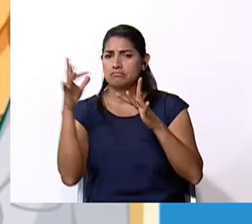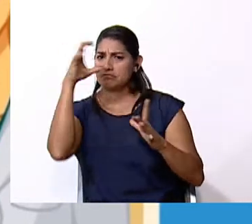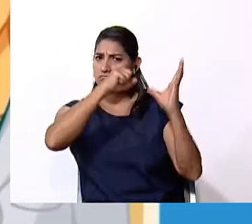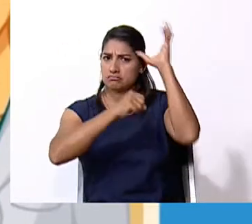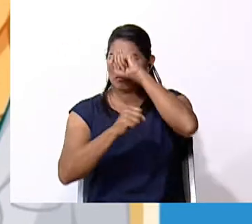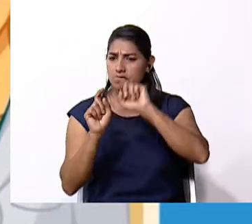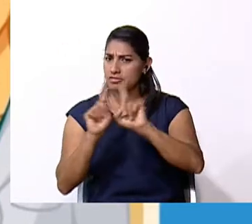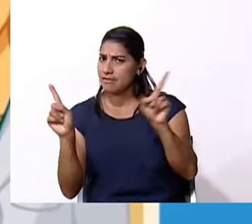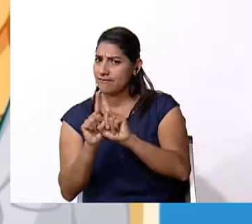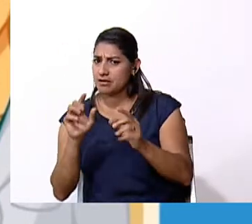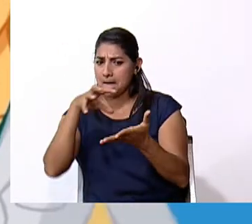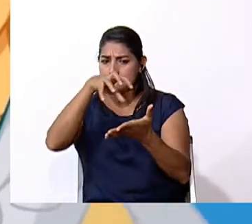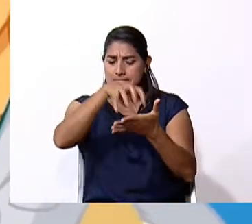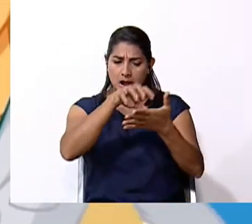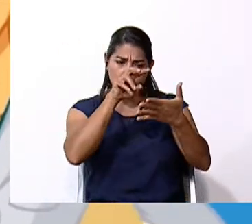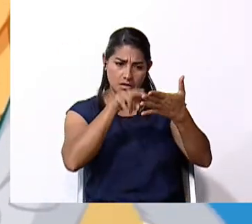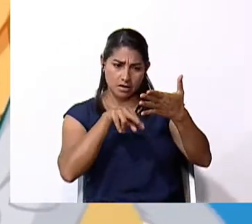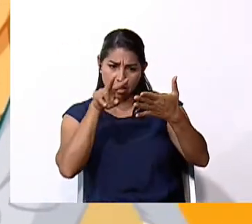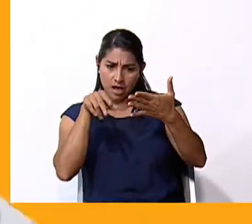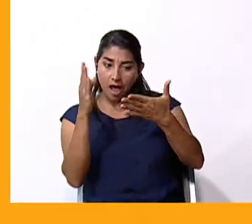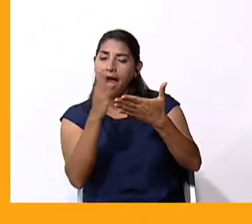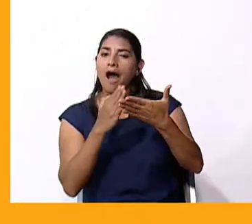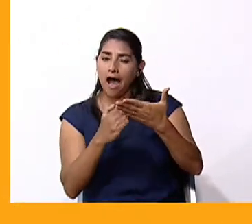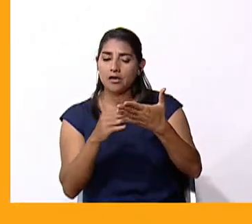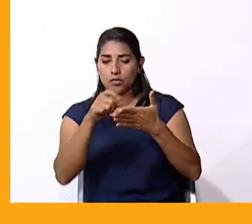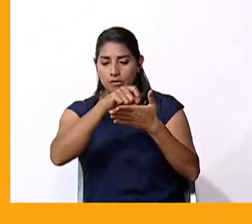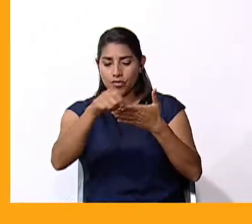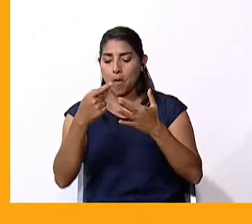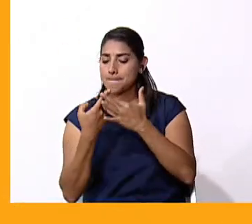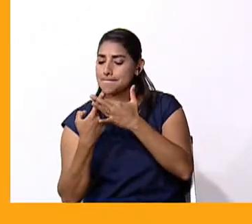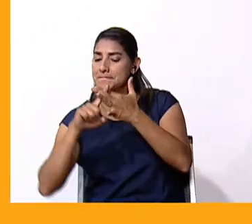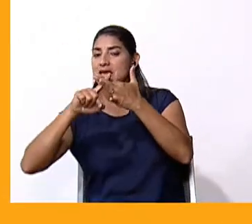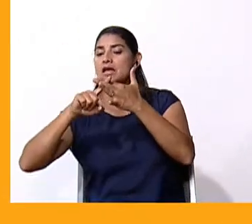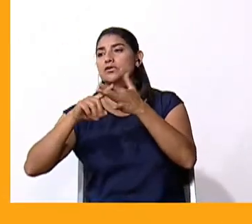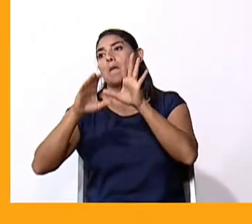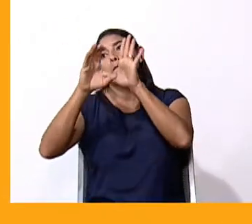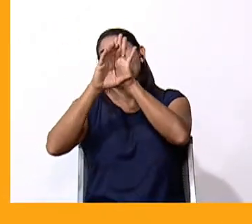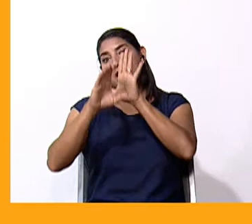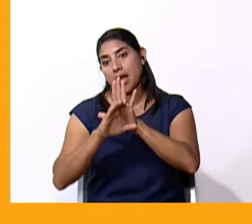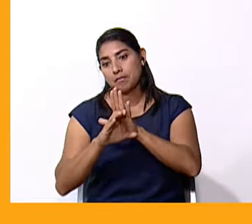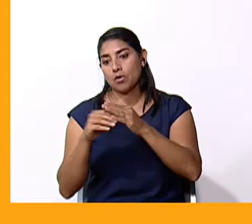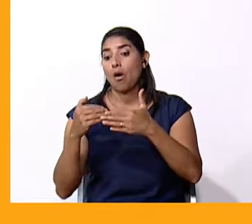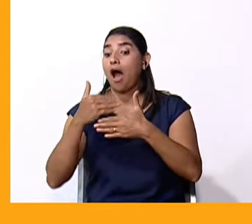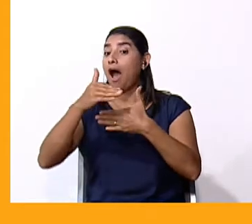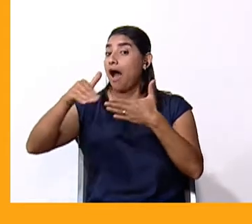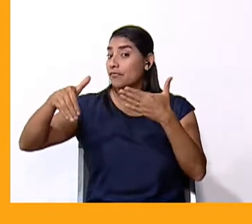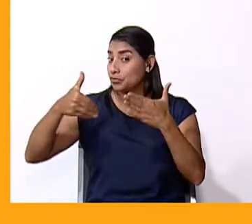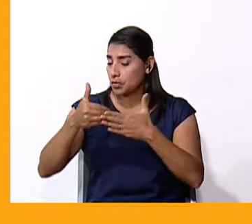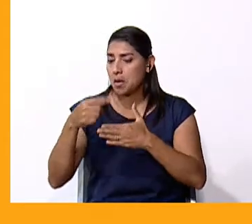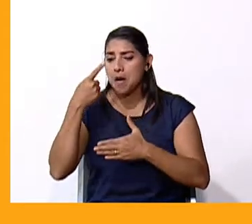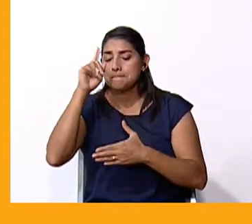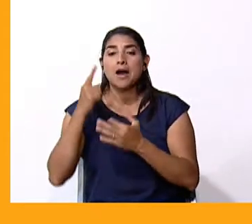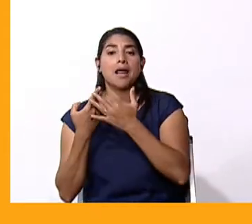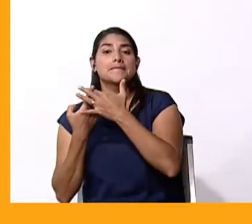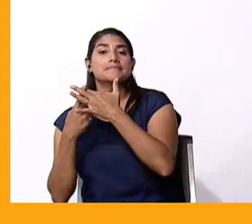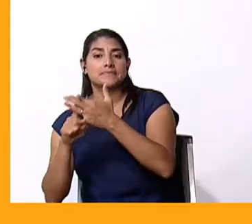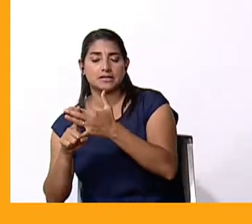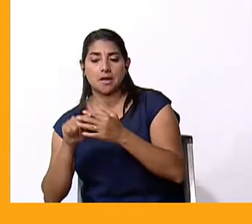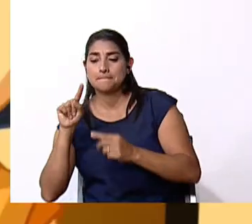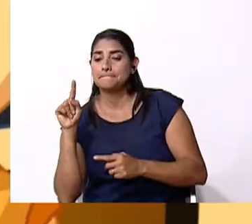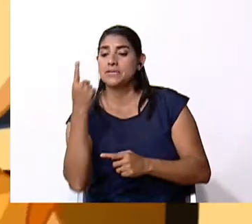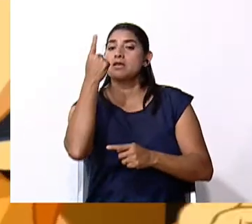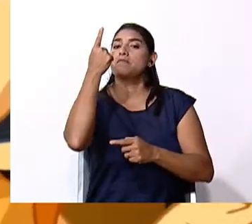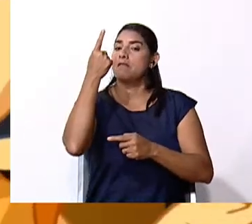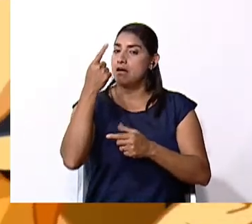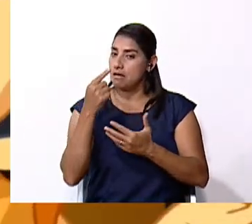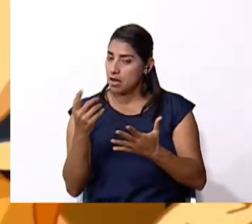las distintas partes de un texto. Algunos marcan el comienzo como, por ejemplo, ante todo, para comenzar,